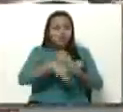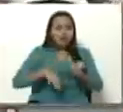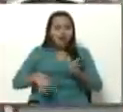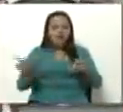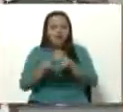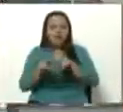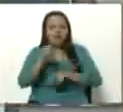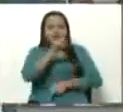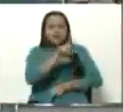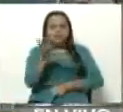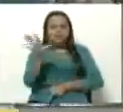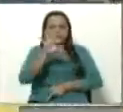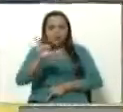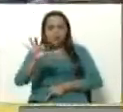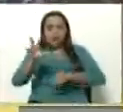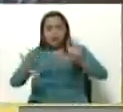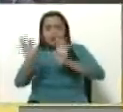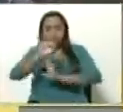158%.